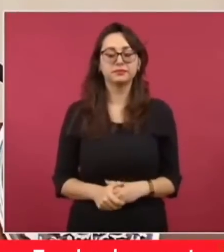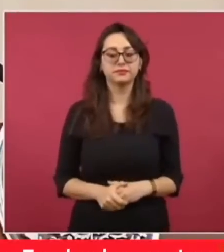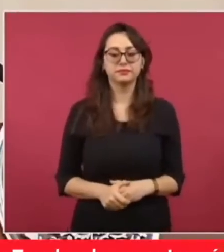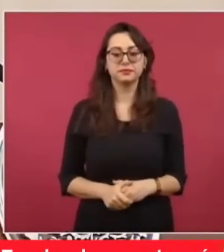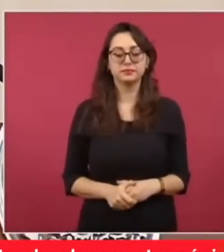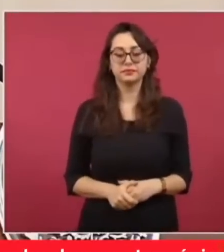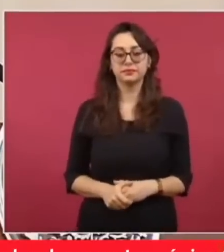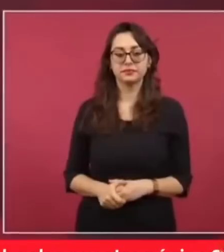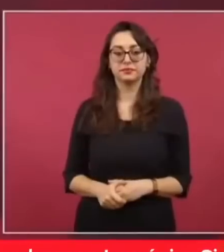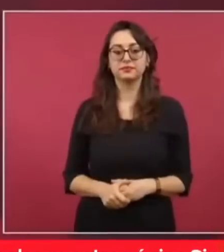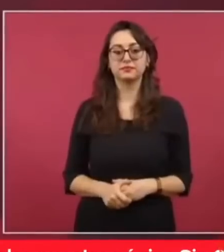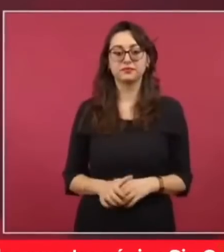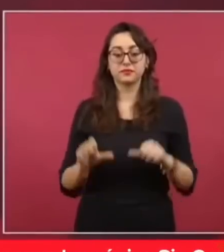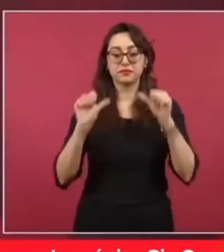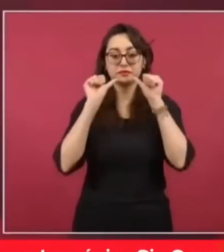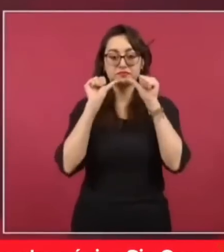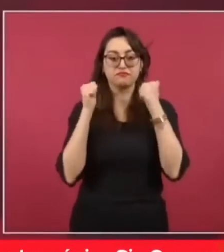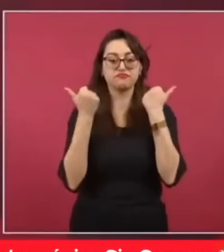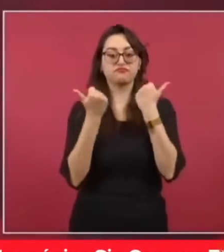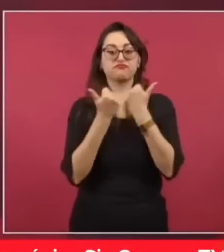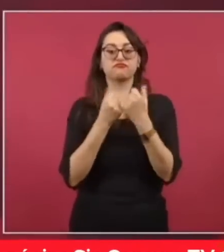y con agencia.